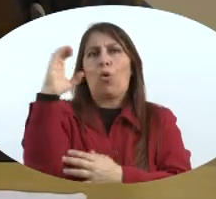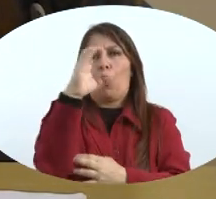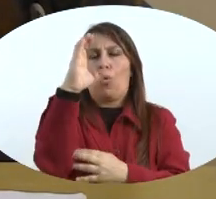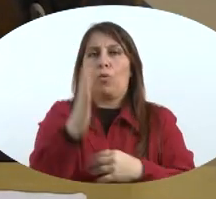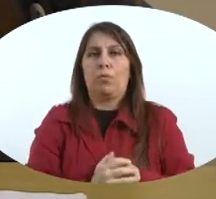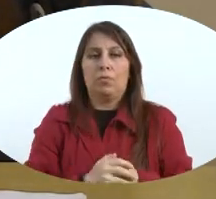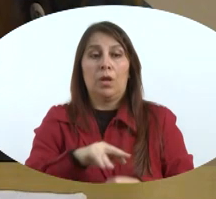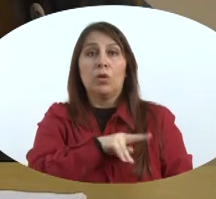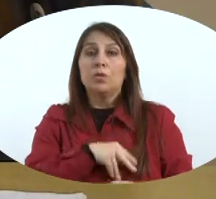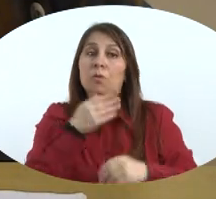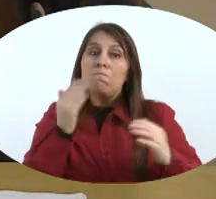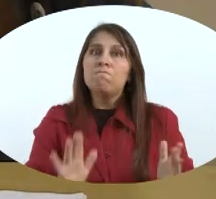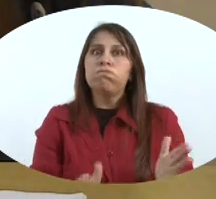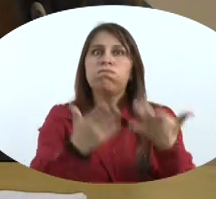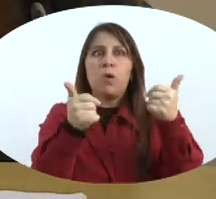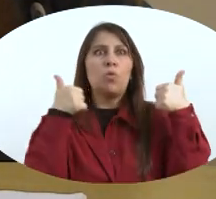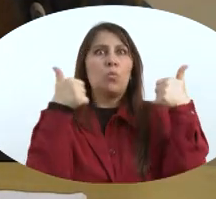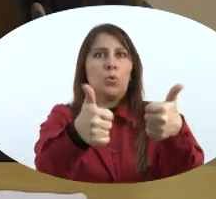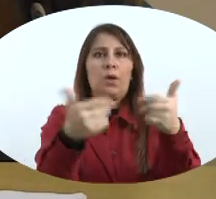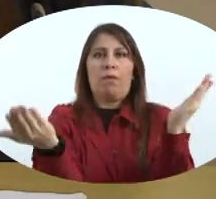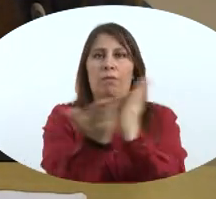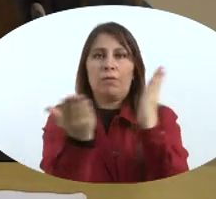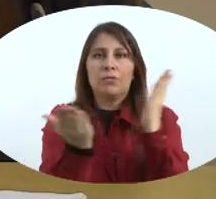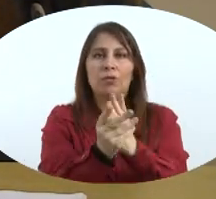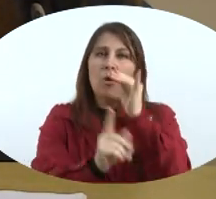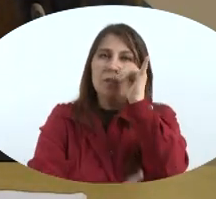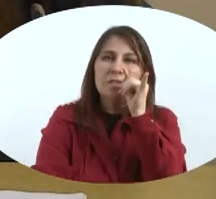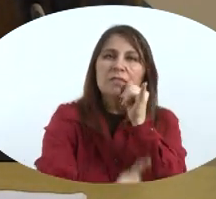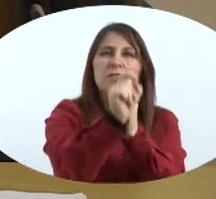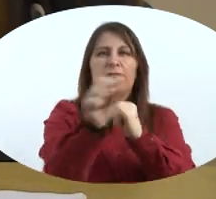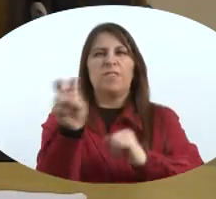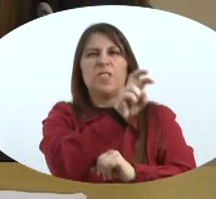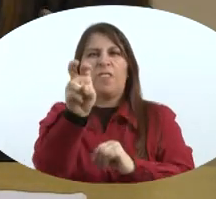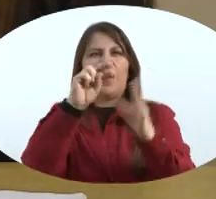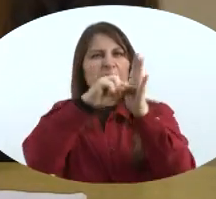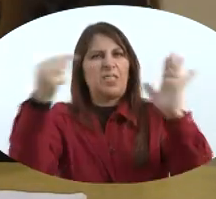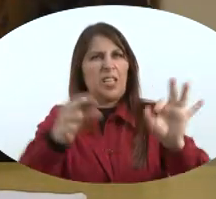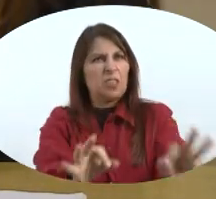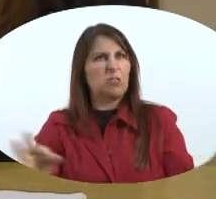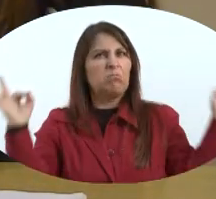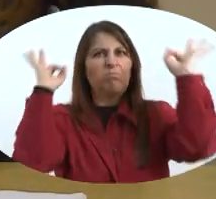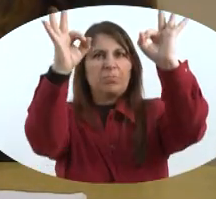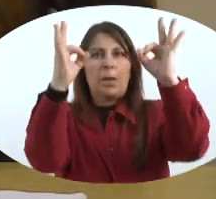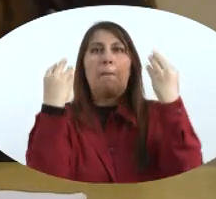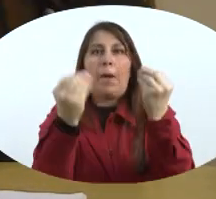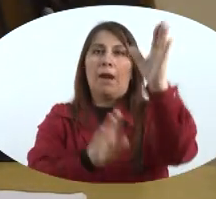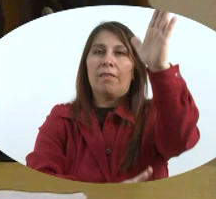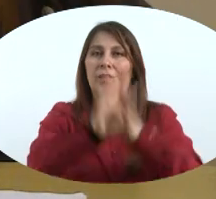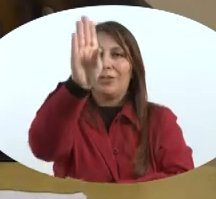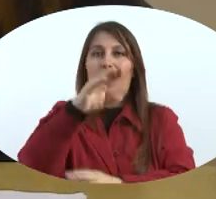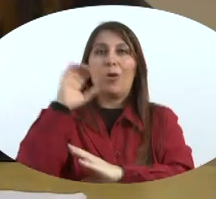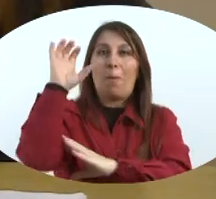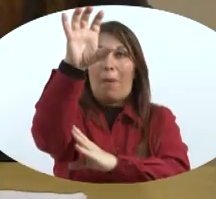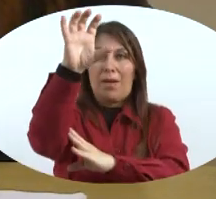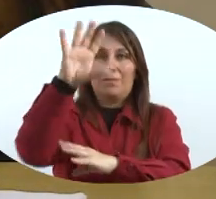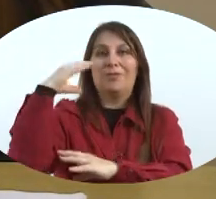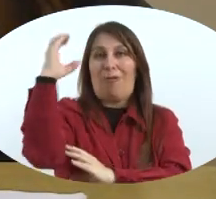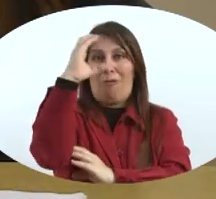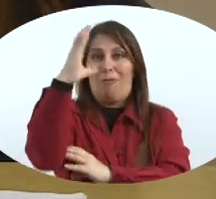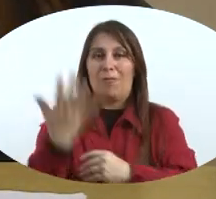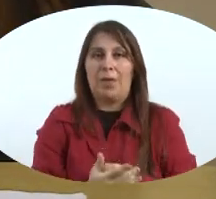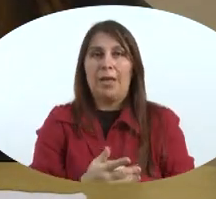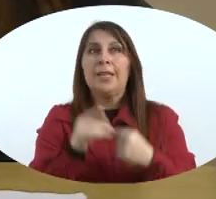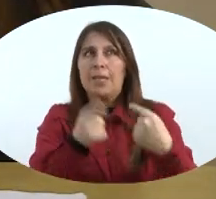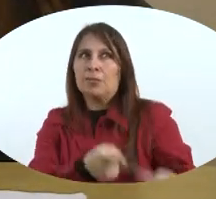mejor educación una educación científica con niveles técnicos de punta para poder desarrollar el país y esa es la pugna que